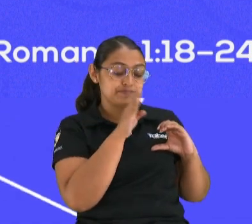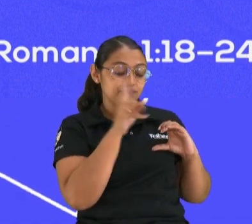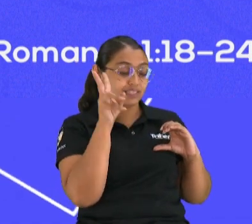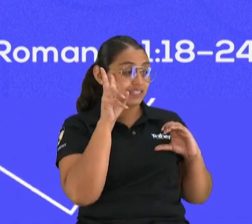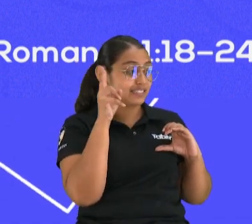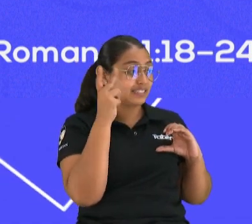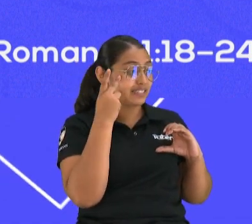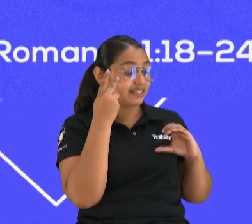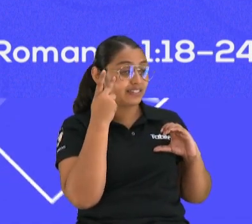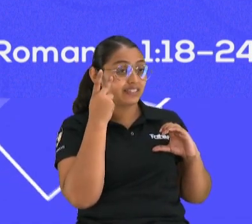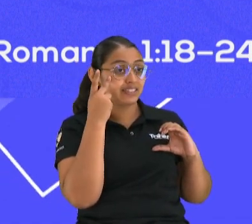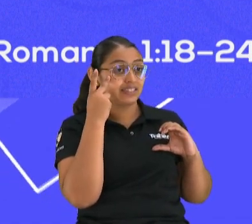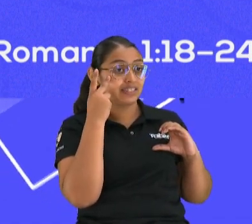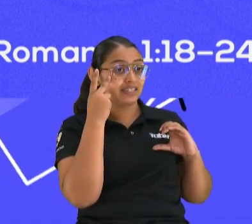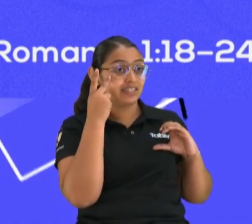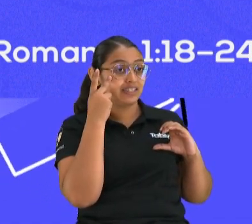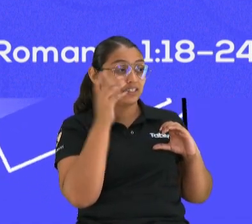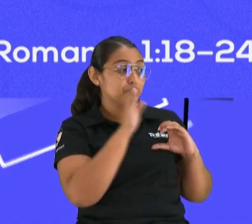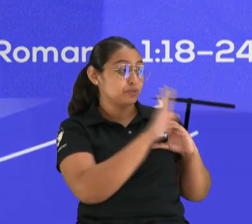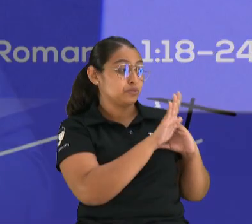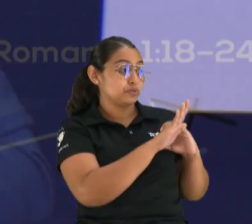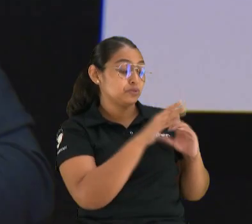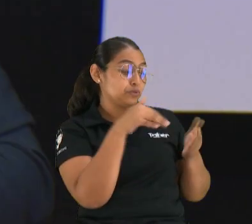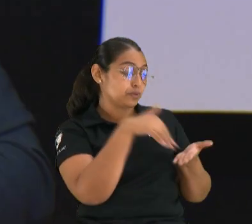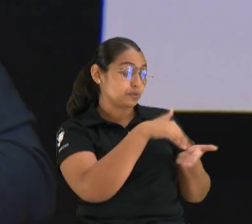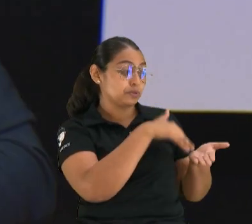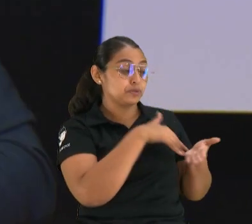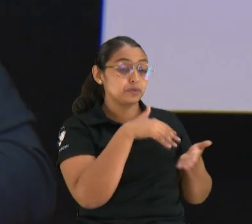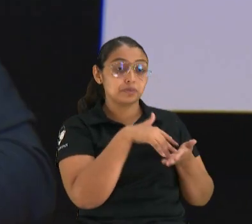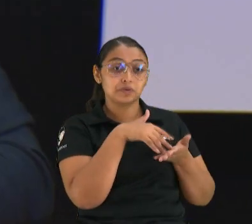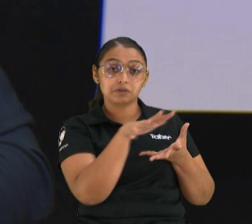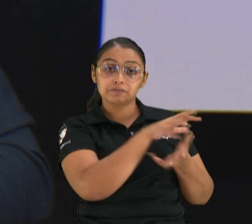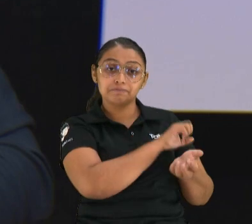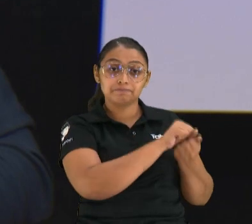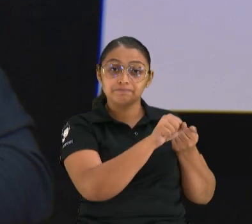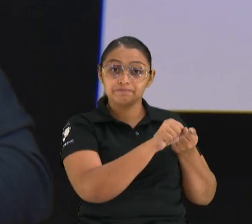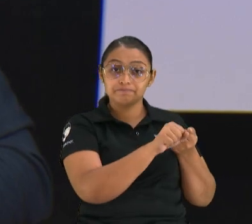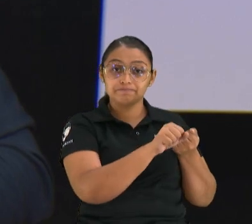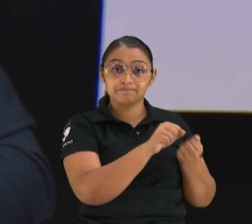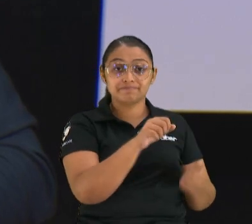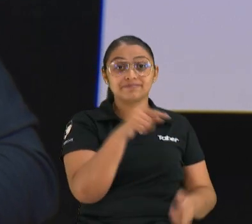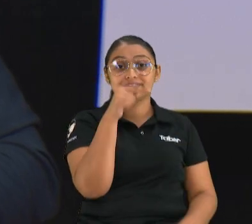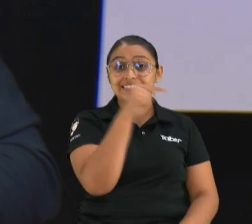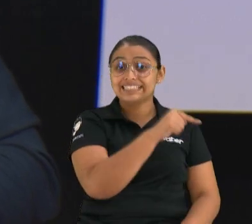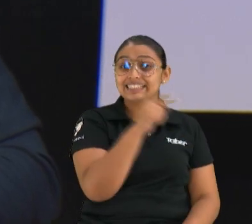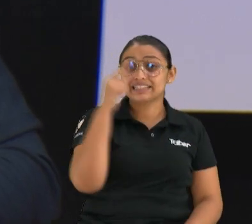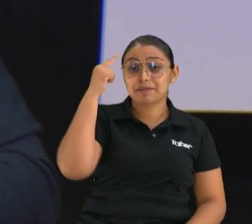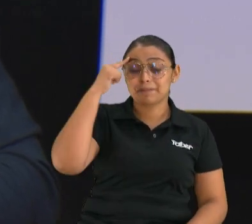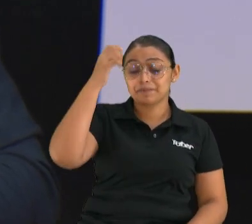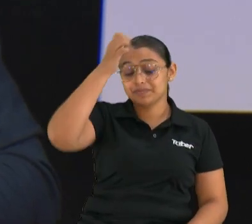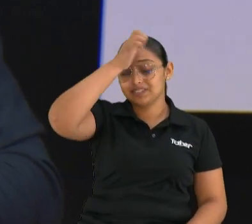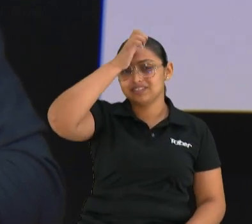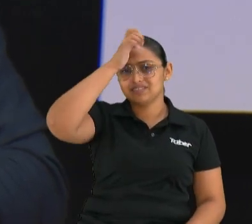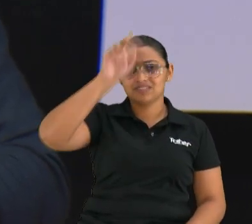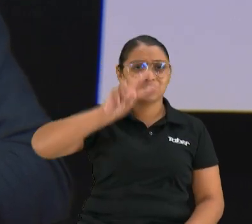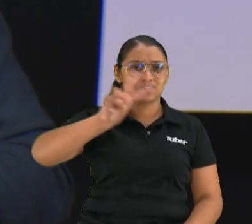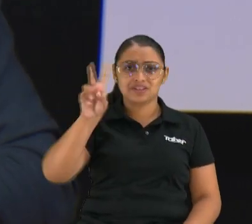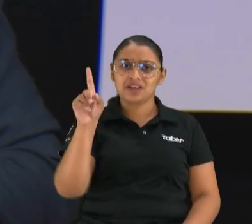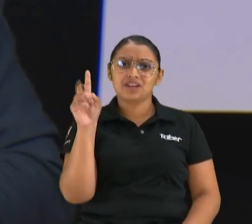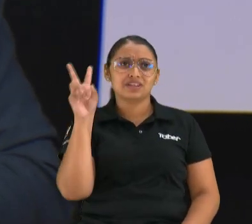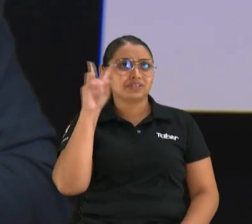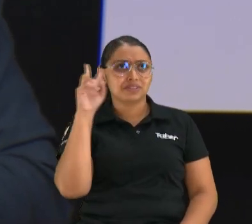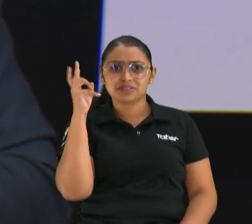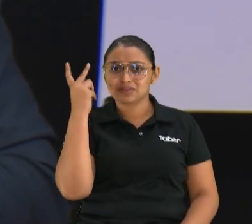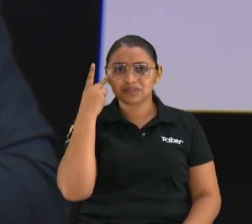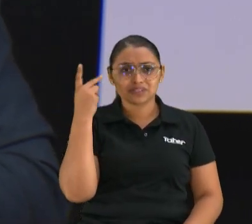sí sus propios cuerpos mente reprobada no es una prueba es